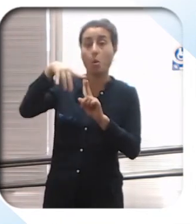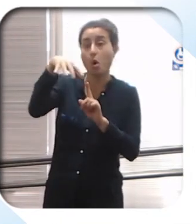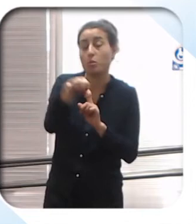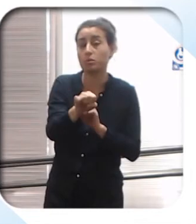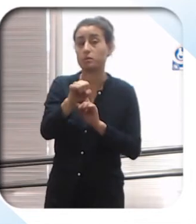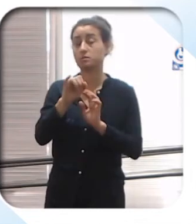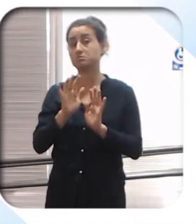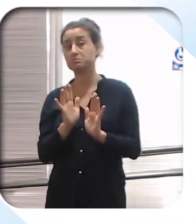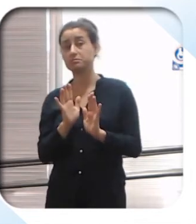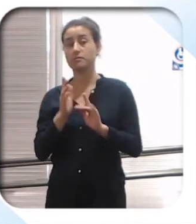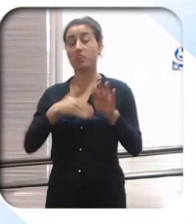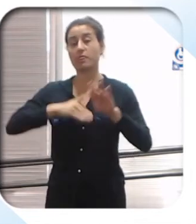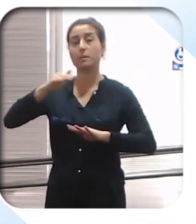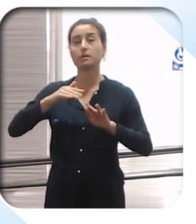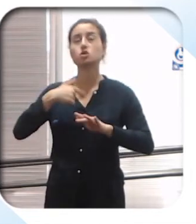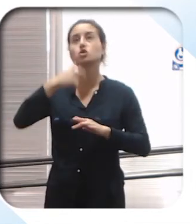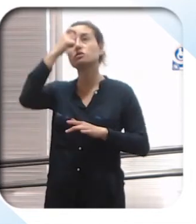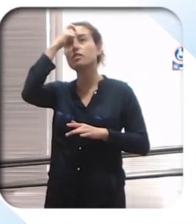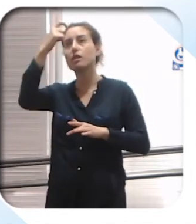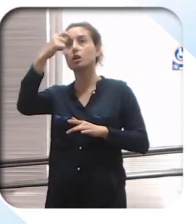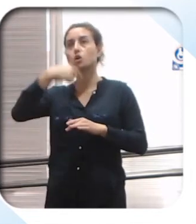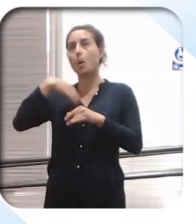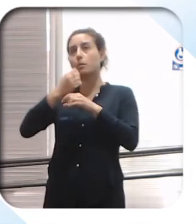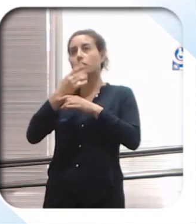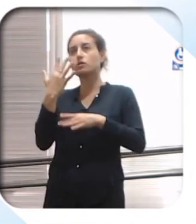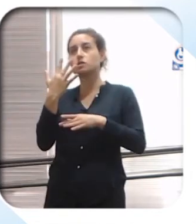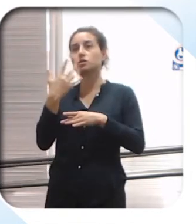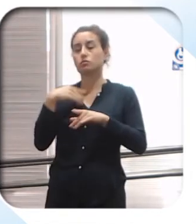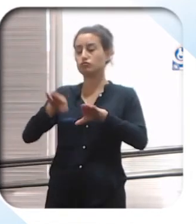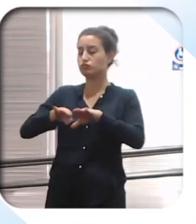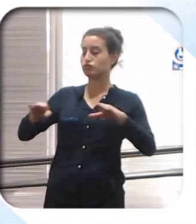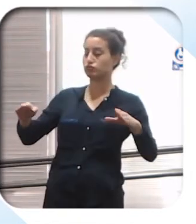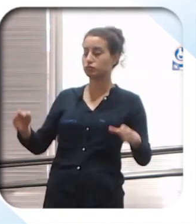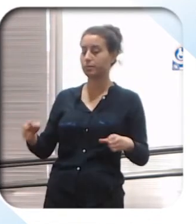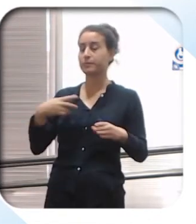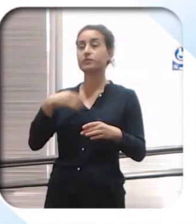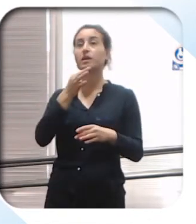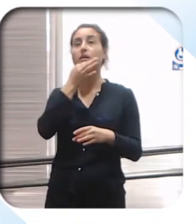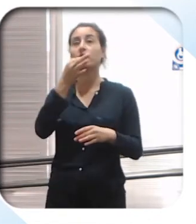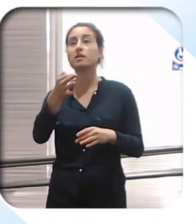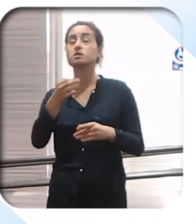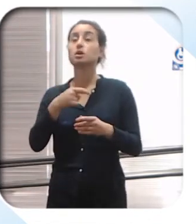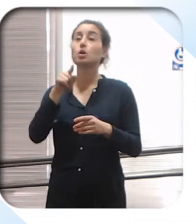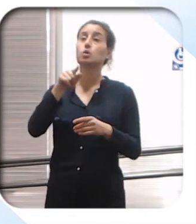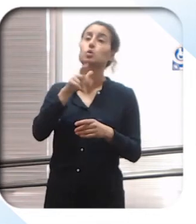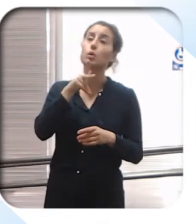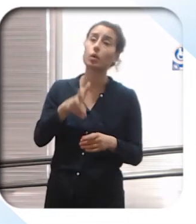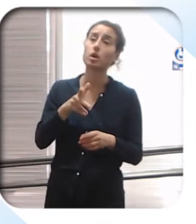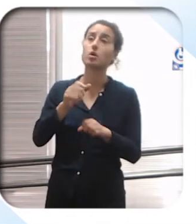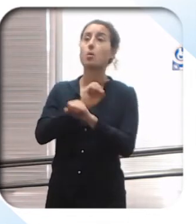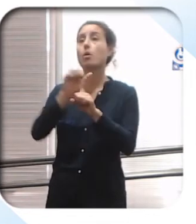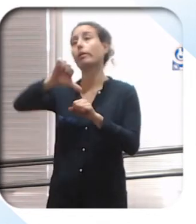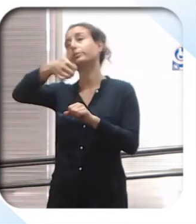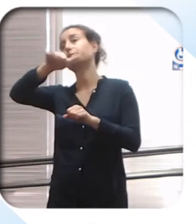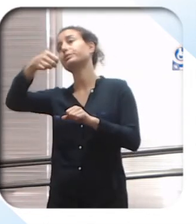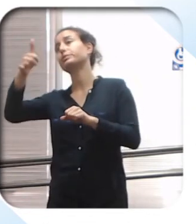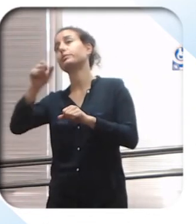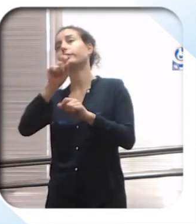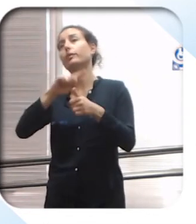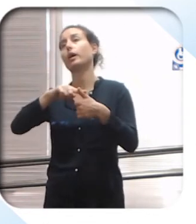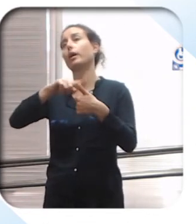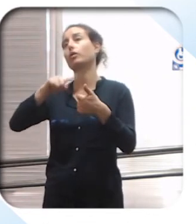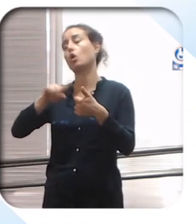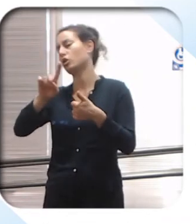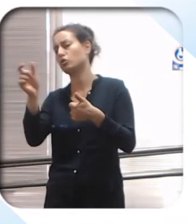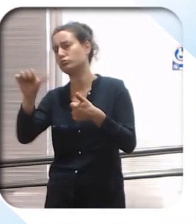persona. Entonces yo como técnico, de atrás de un consultorio, un escritorio, le voy a decir, mire, su hijo va a lograr esto y